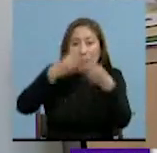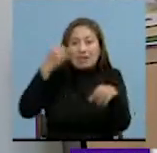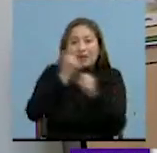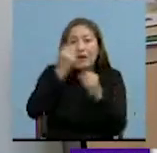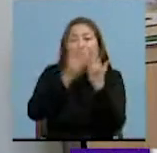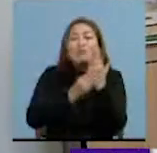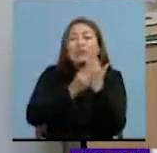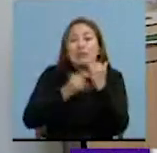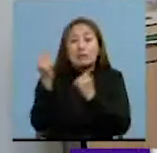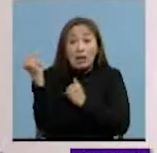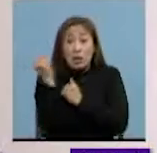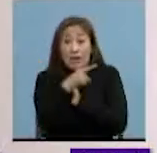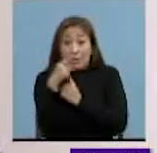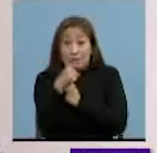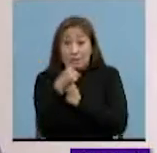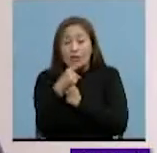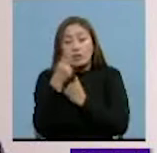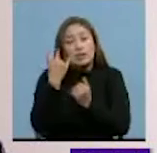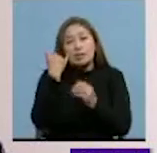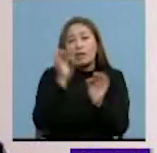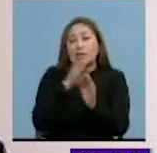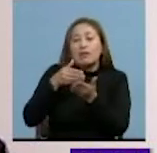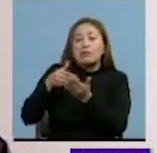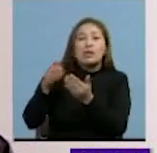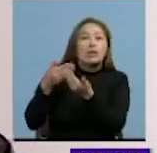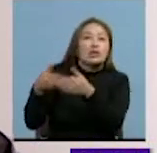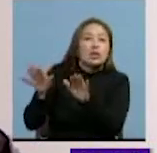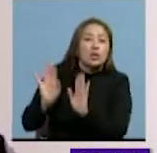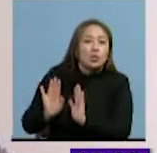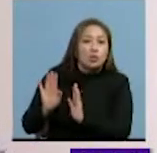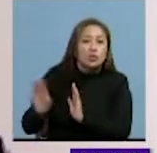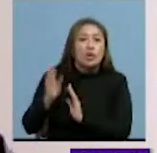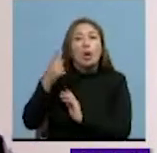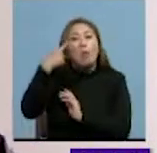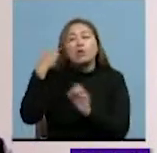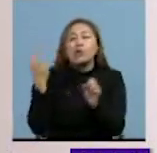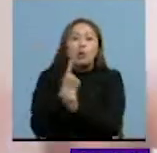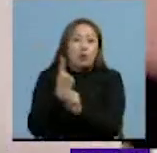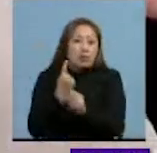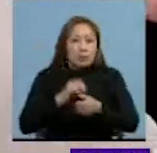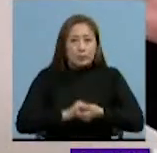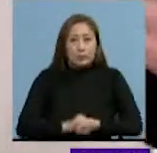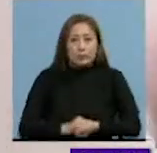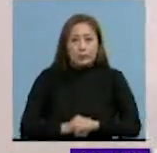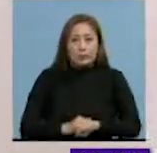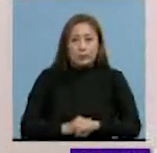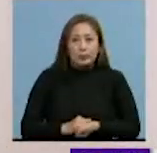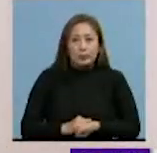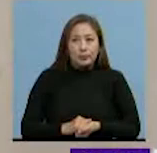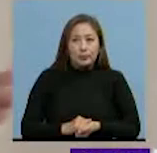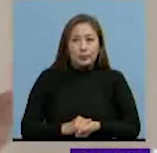ministerio, se mandó la renuncia que corresponde, porque no le correspondía.